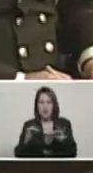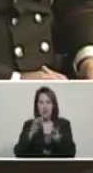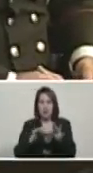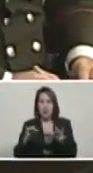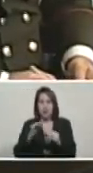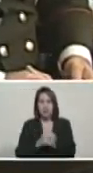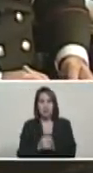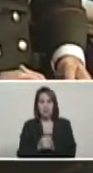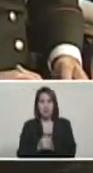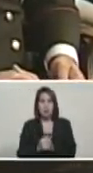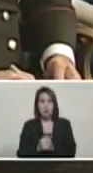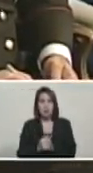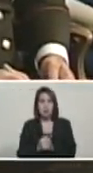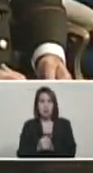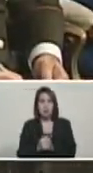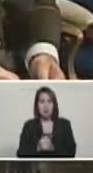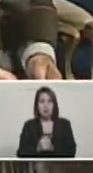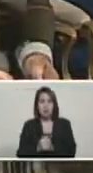Medio petro.